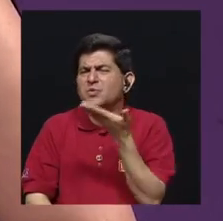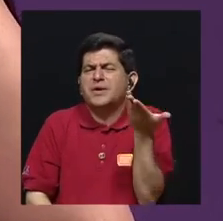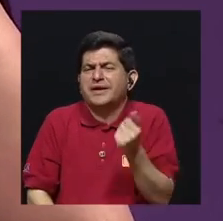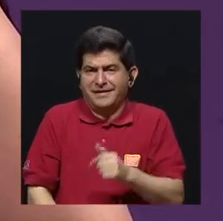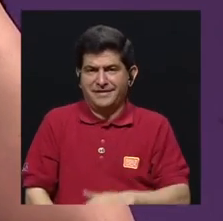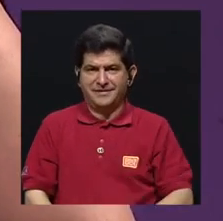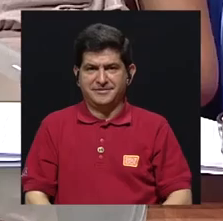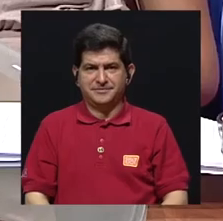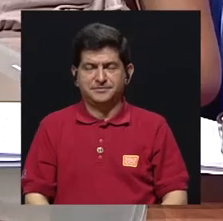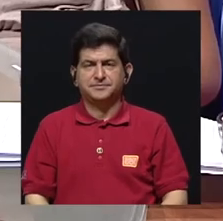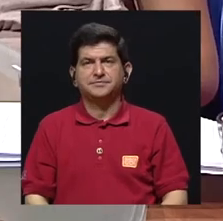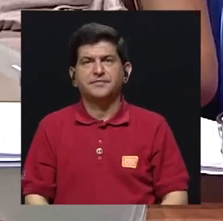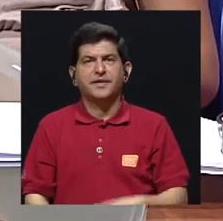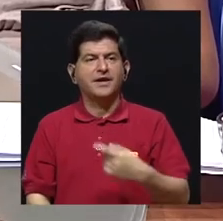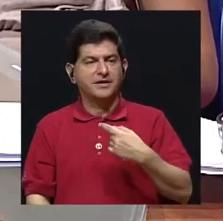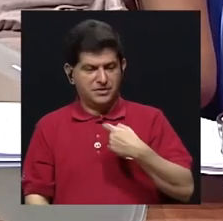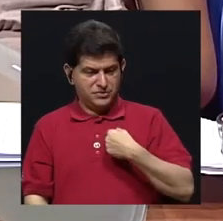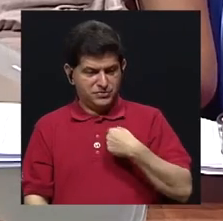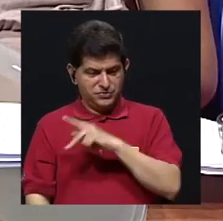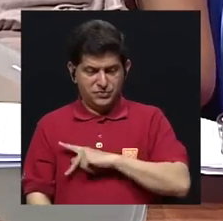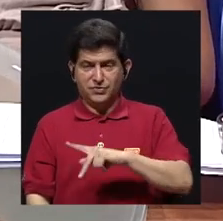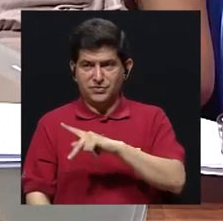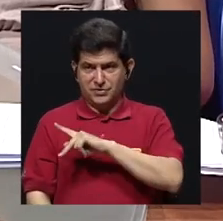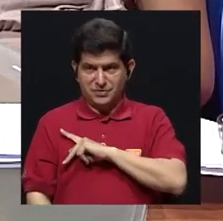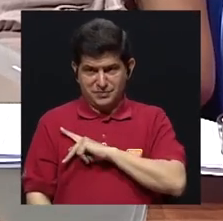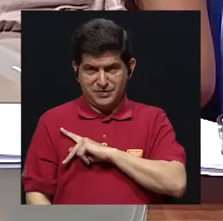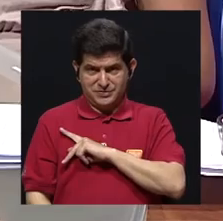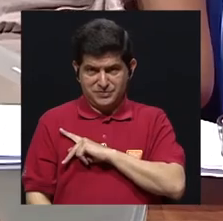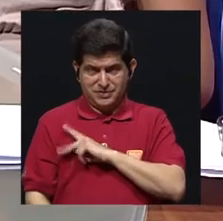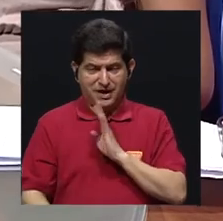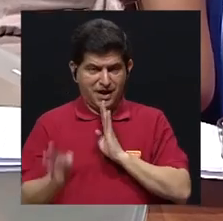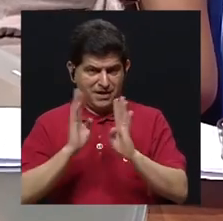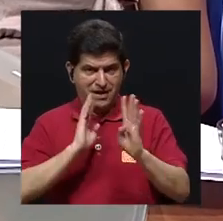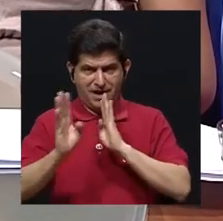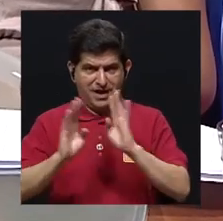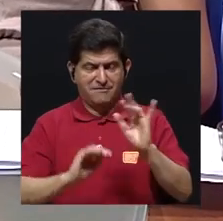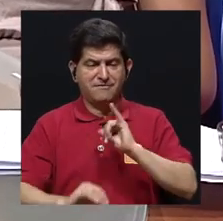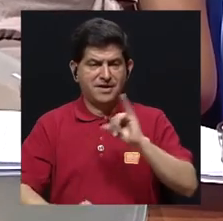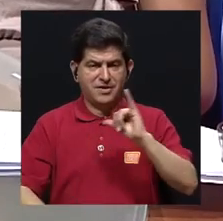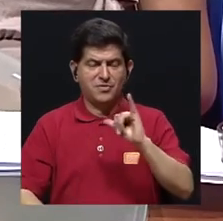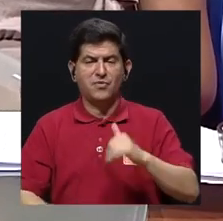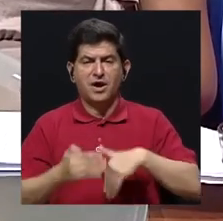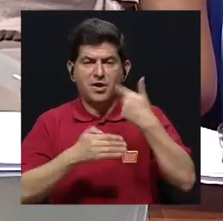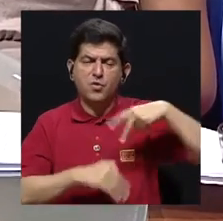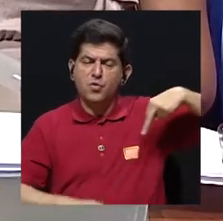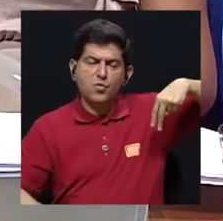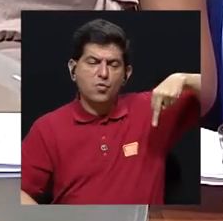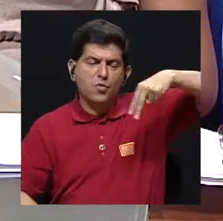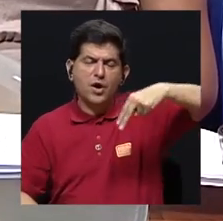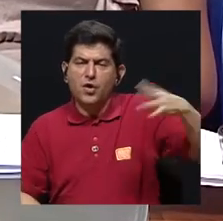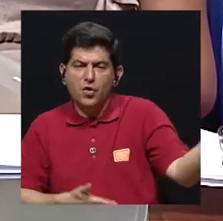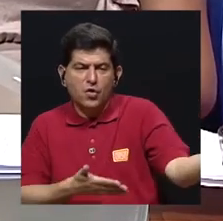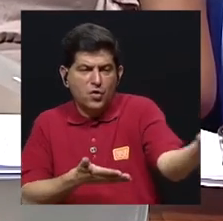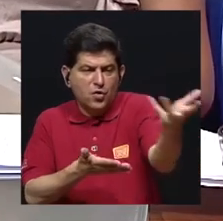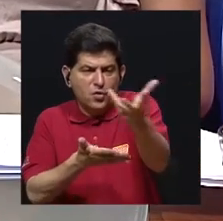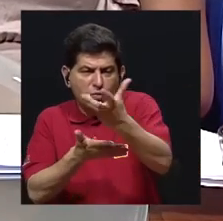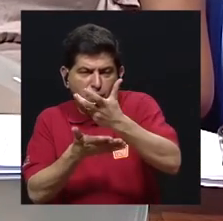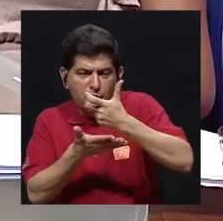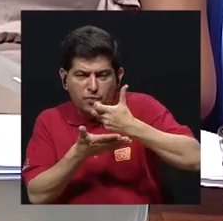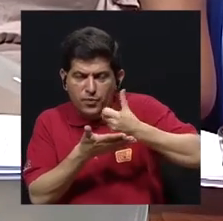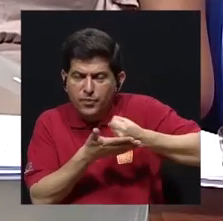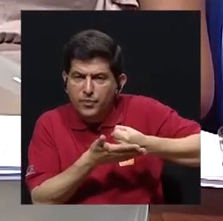ver ustedes? Vamos. Yo lo que voy personalmente, y eso también lo hablamos, porque nosotros después de cada caminata